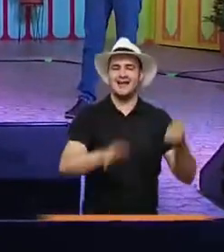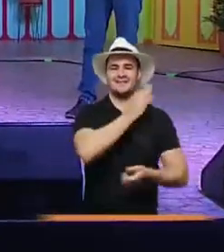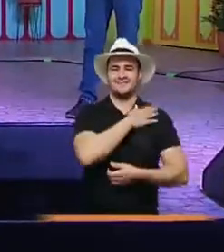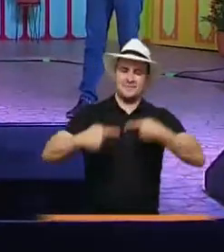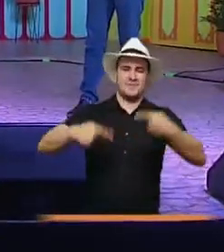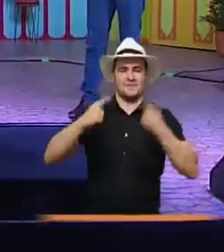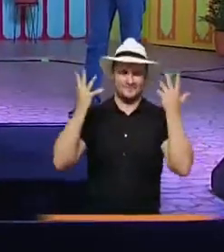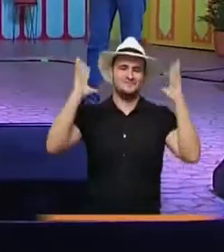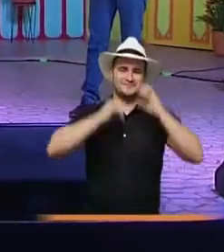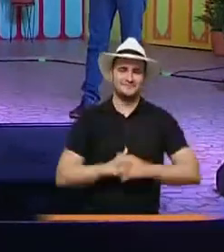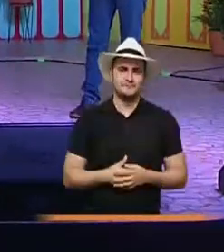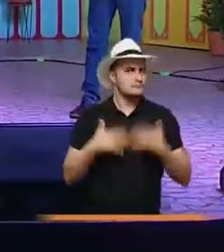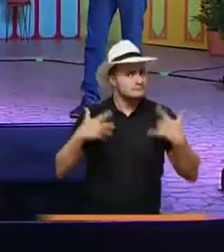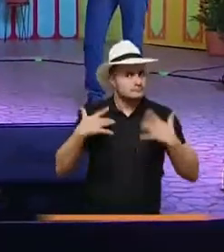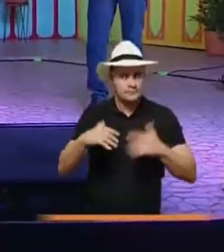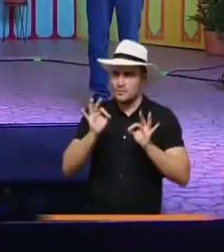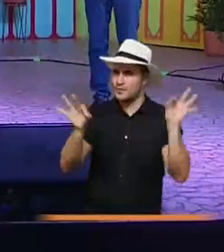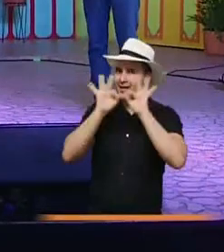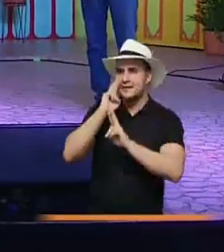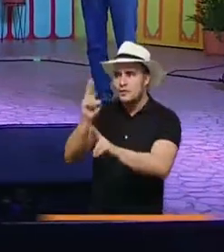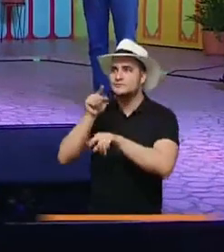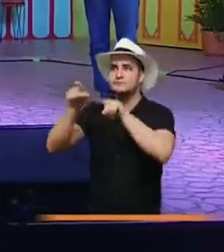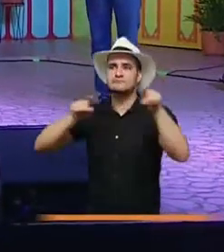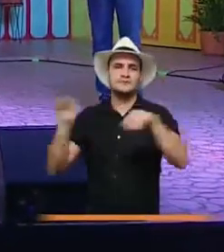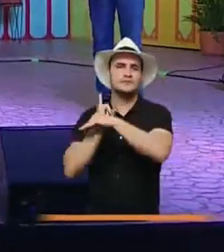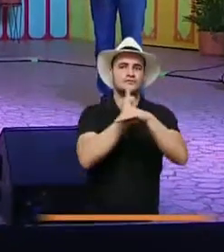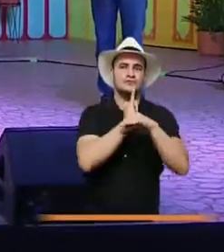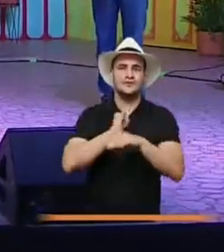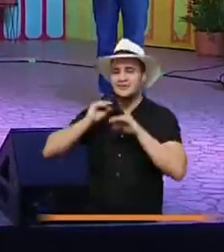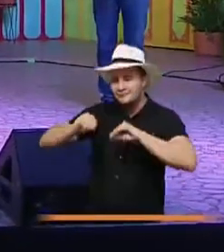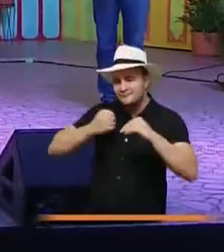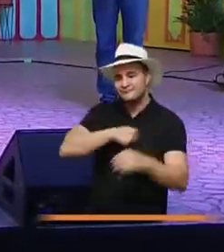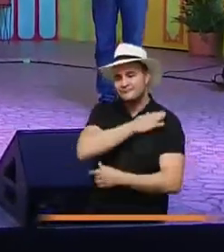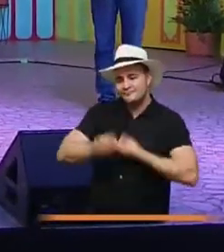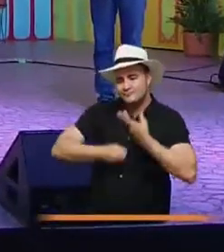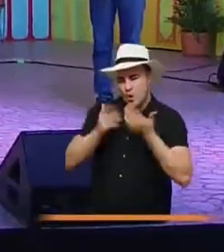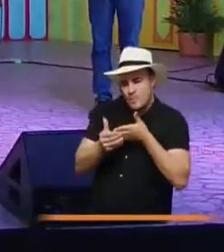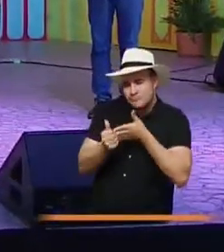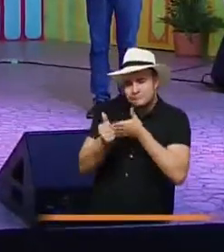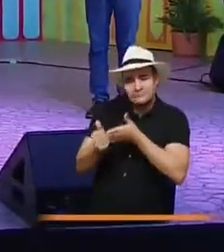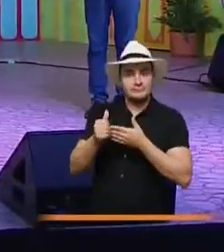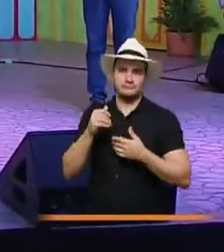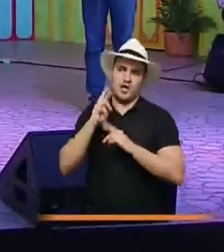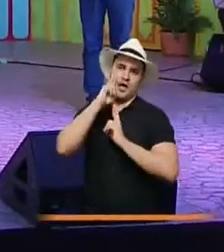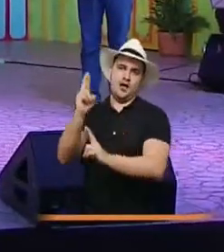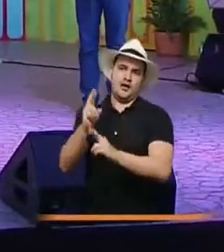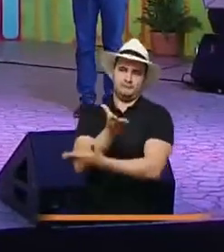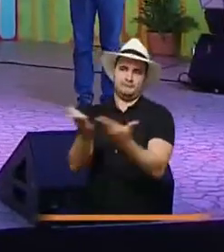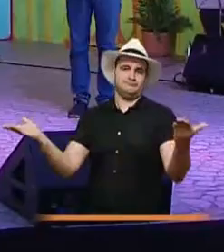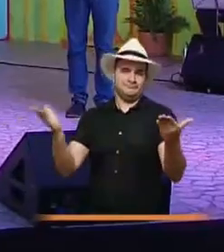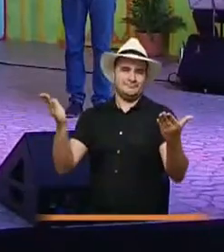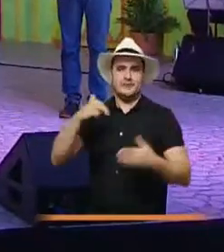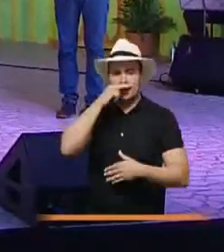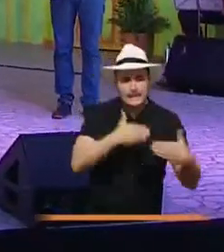es un reconocimiento a las escuelas de la trova y es esta oportunidad que se da para que los niños puedan continuar ese proceso